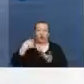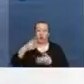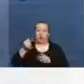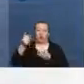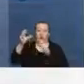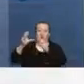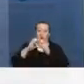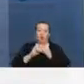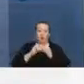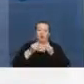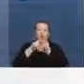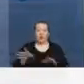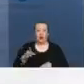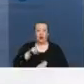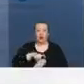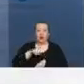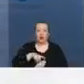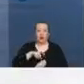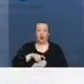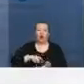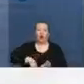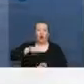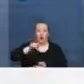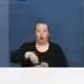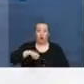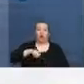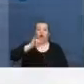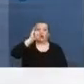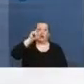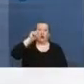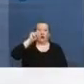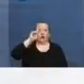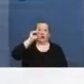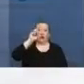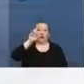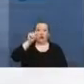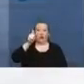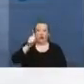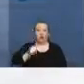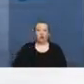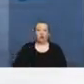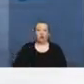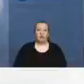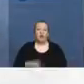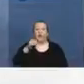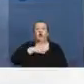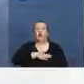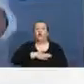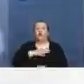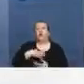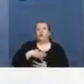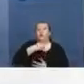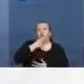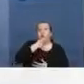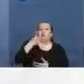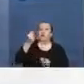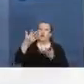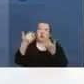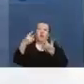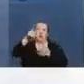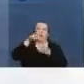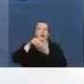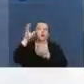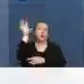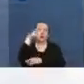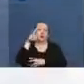pero perdimos tiempo se contrató enseguida a indra que no es que sé que están en un bazar a ver dm este radar y este amarillito y éste rossi este más